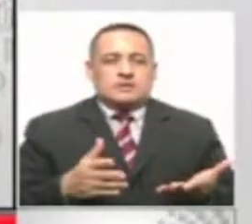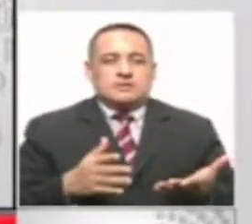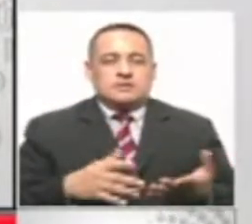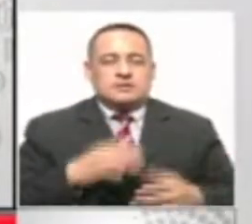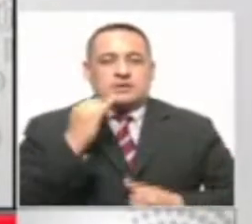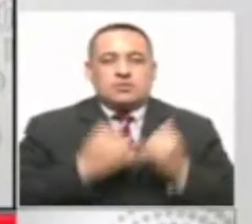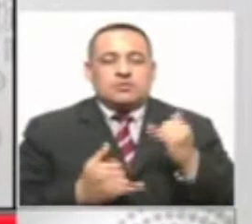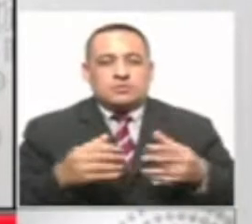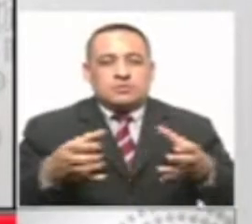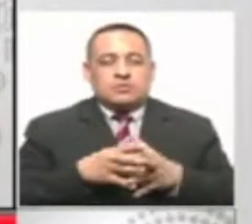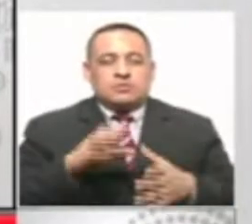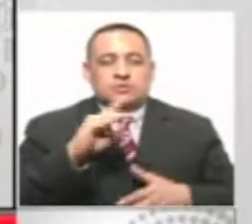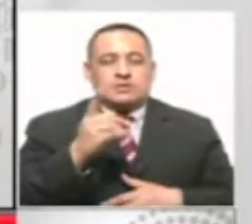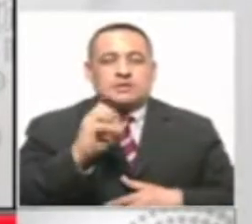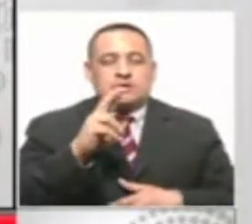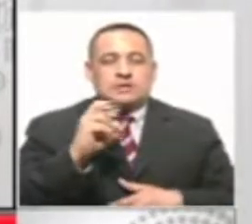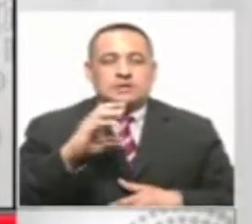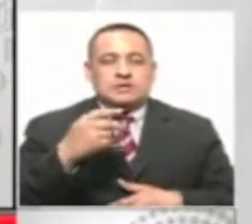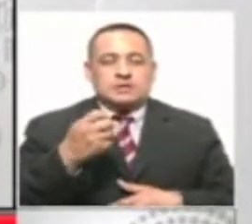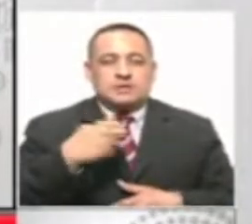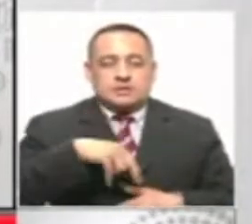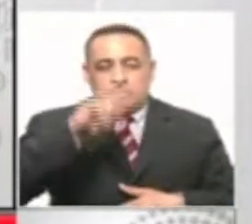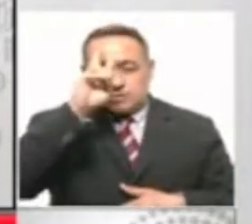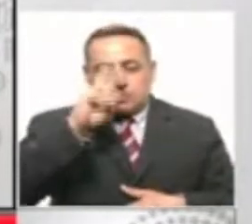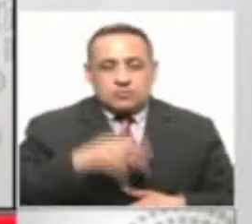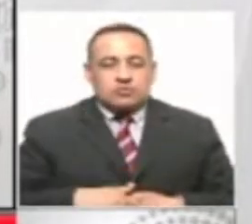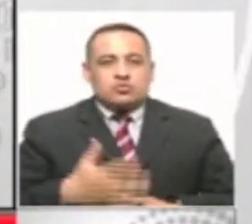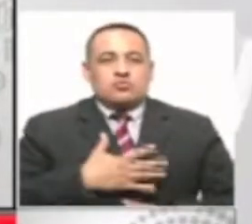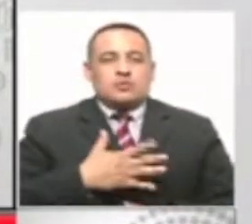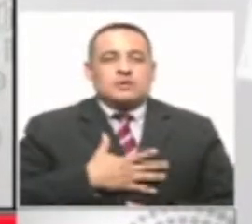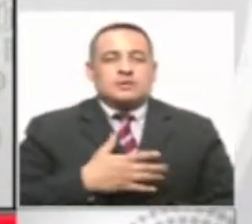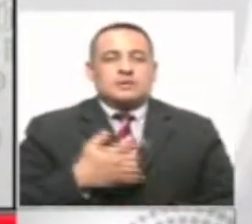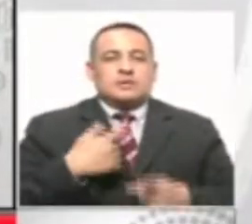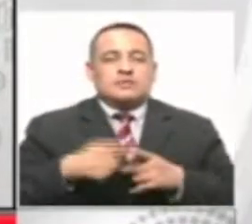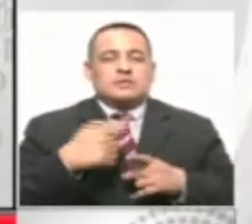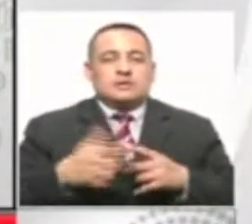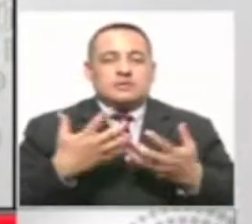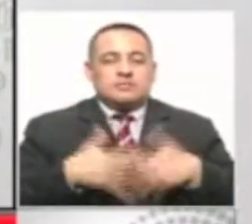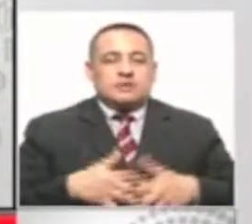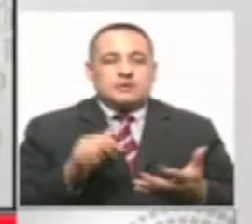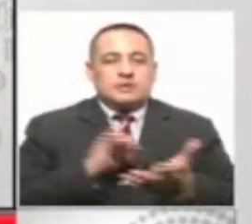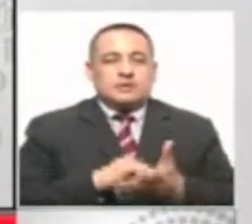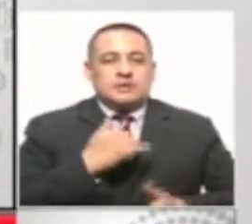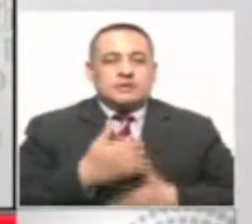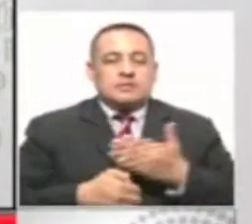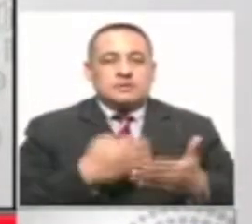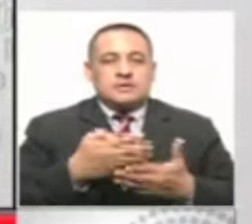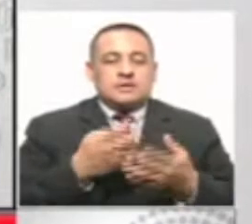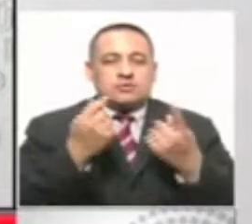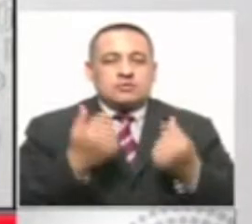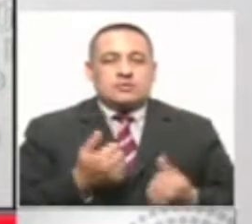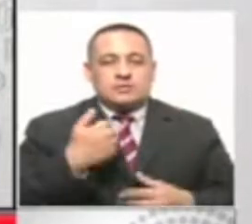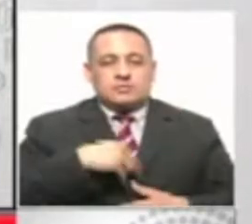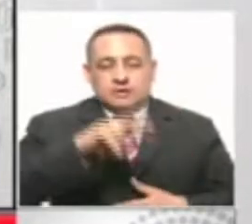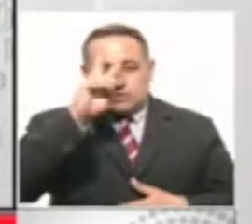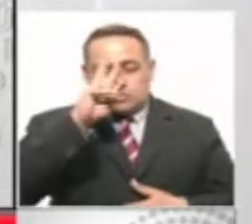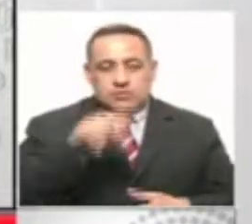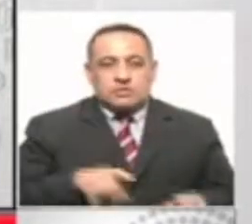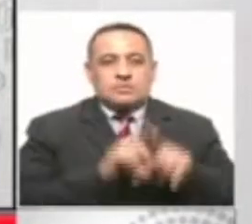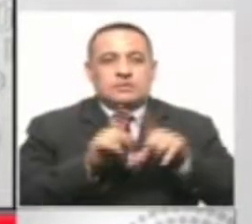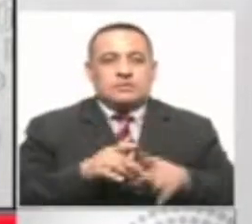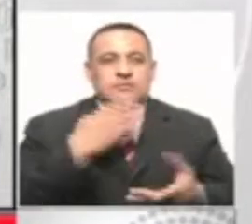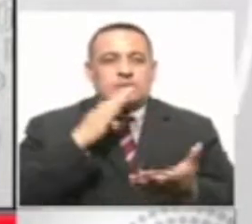la ultraderecha peruana, dueña de las empresas que manejan la economía del país a su